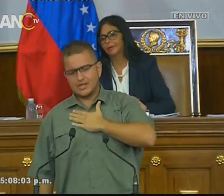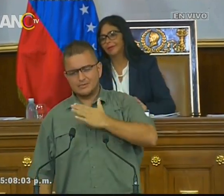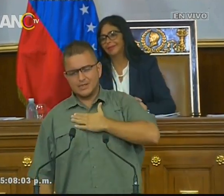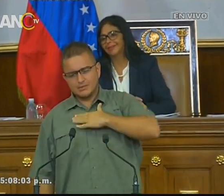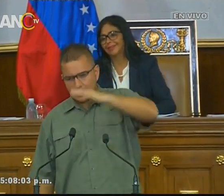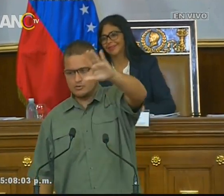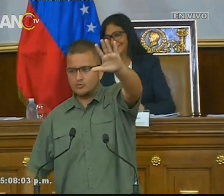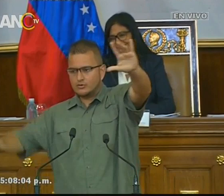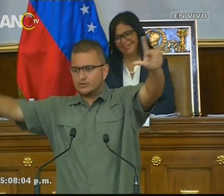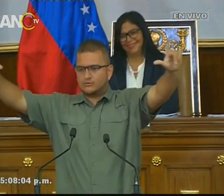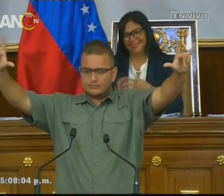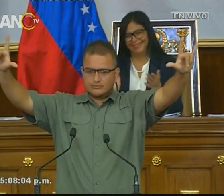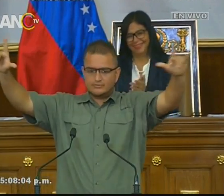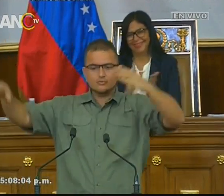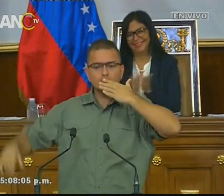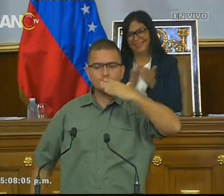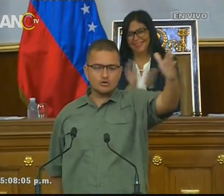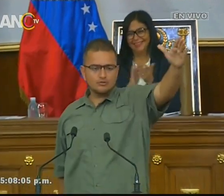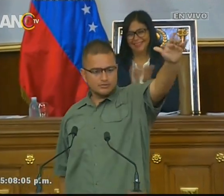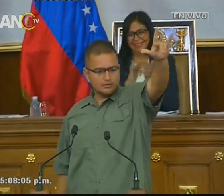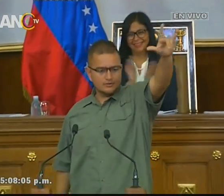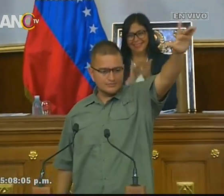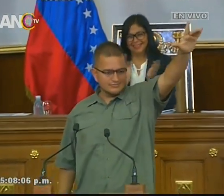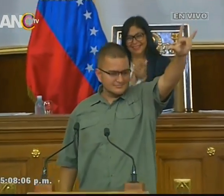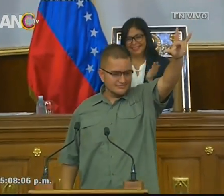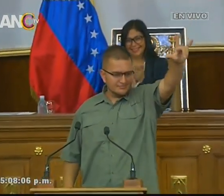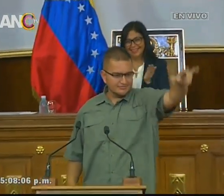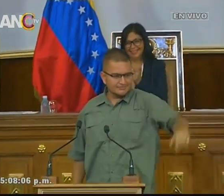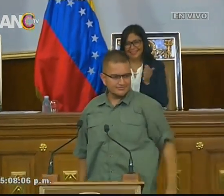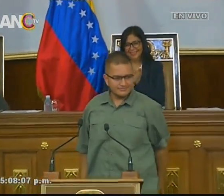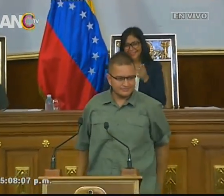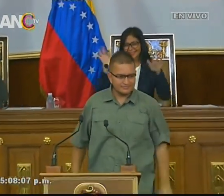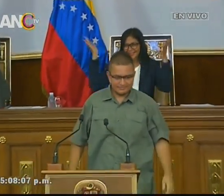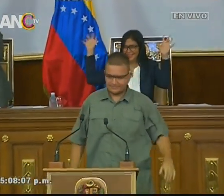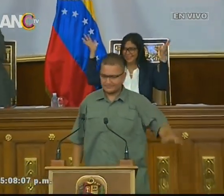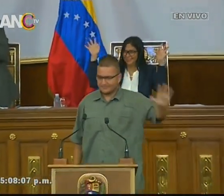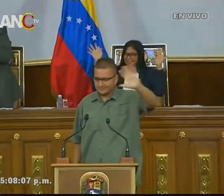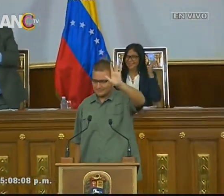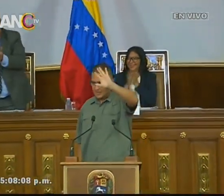Aquí está. Un aplauso. Quiero.